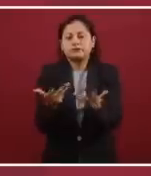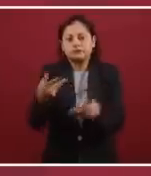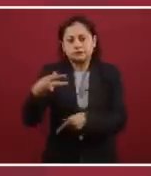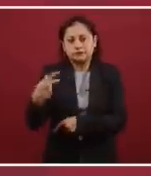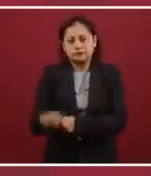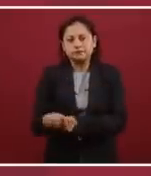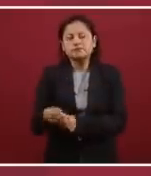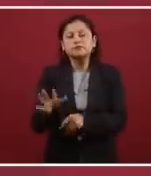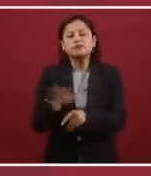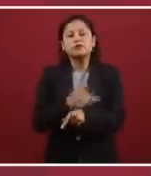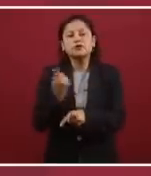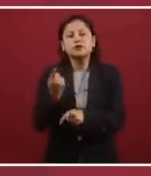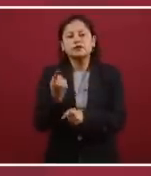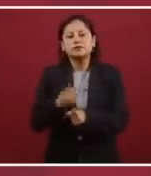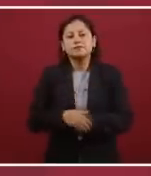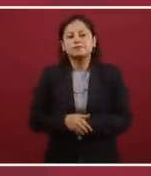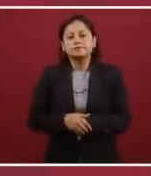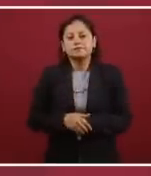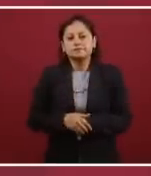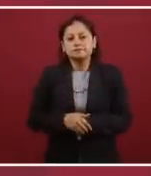sigue habiendo tala